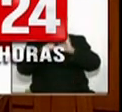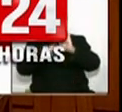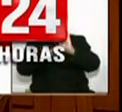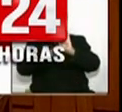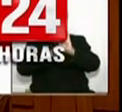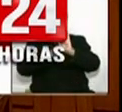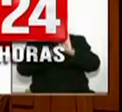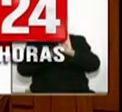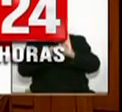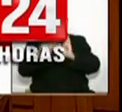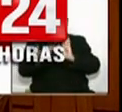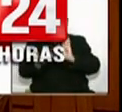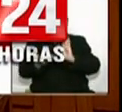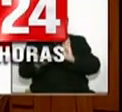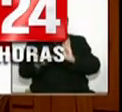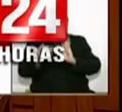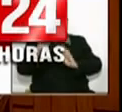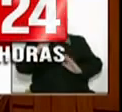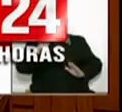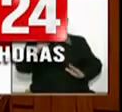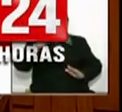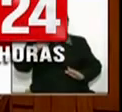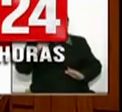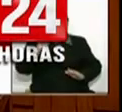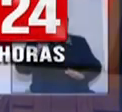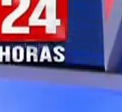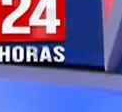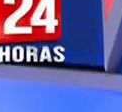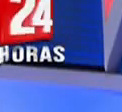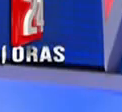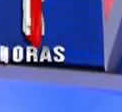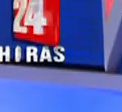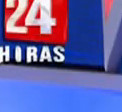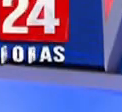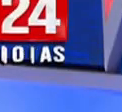Una y cinco minutos ayer el